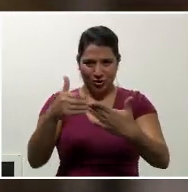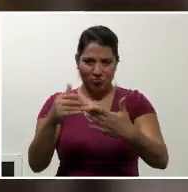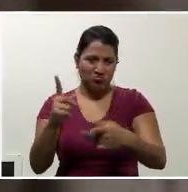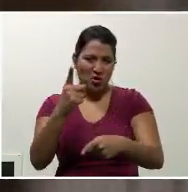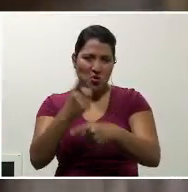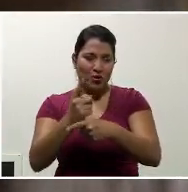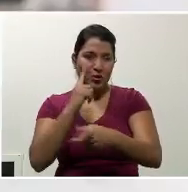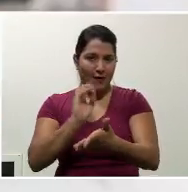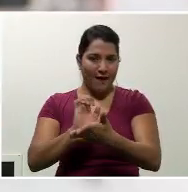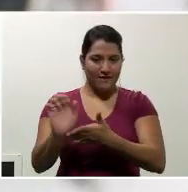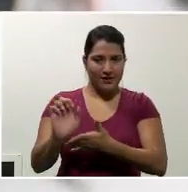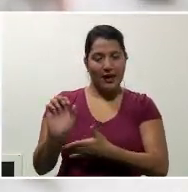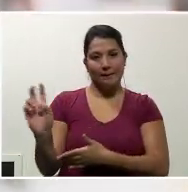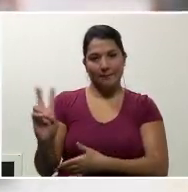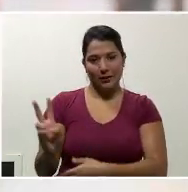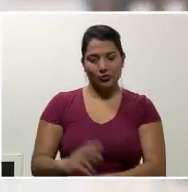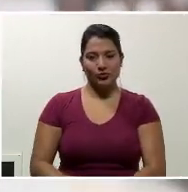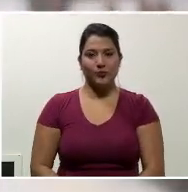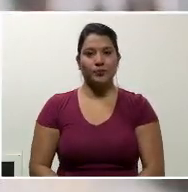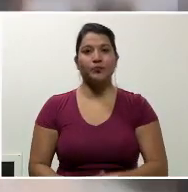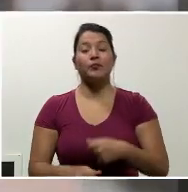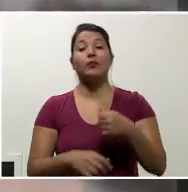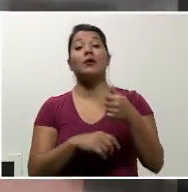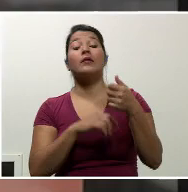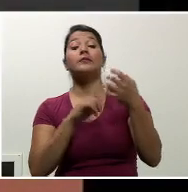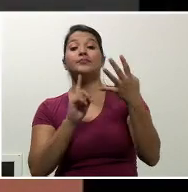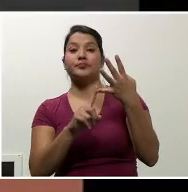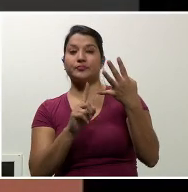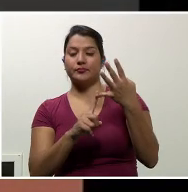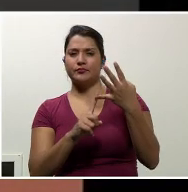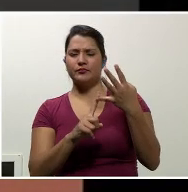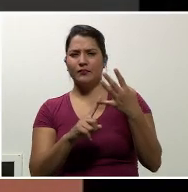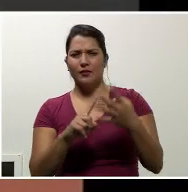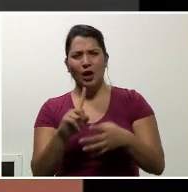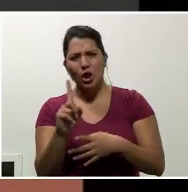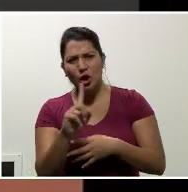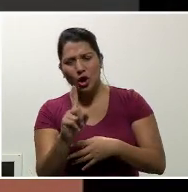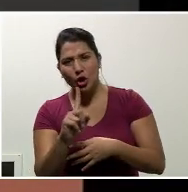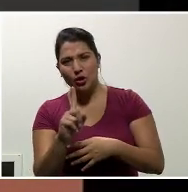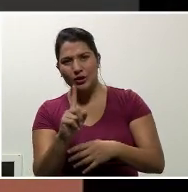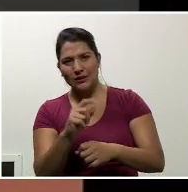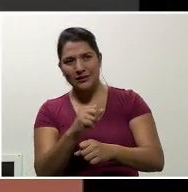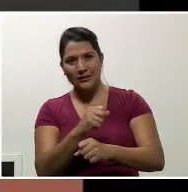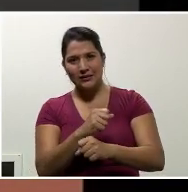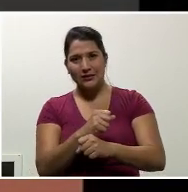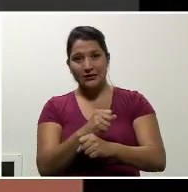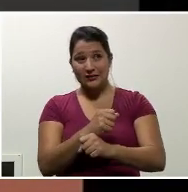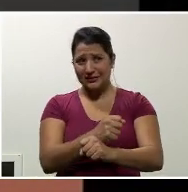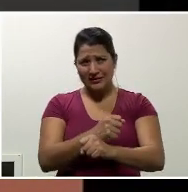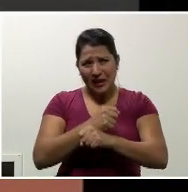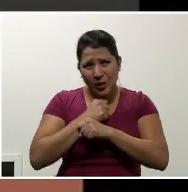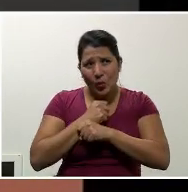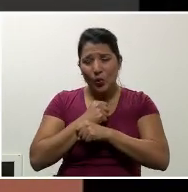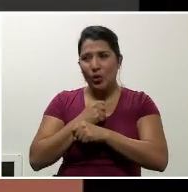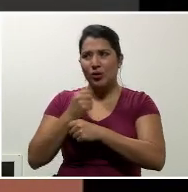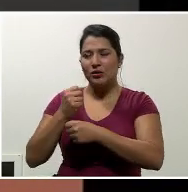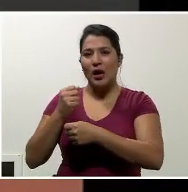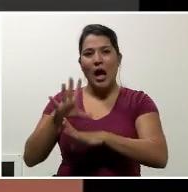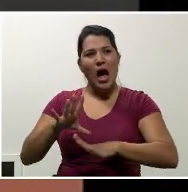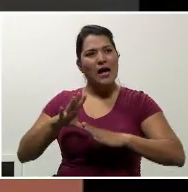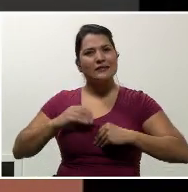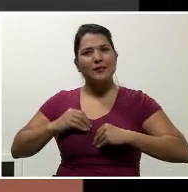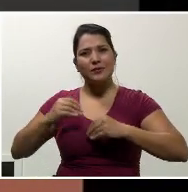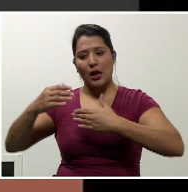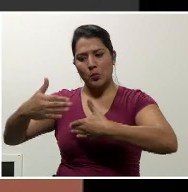prevenir totalmente el coronavirus. Mito 3. No es seguro recibir cartas o paquetes de compras provenientes de Asia.